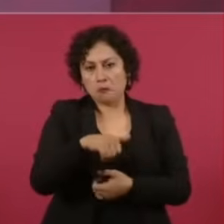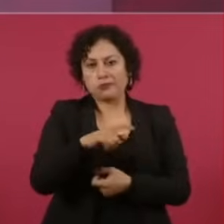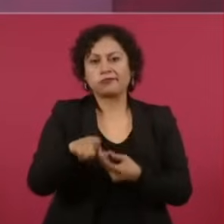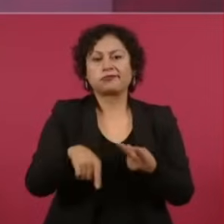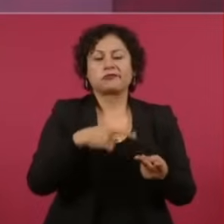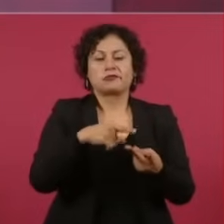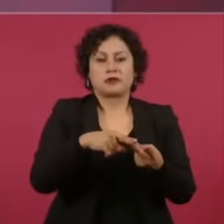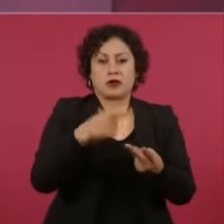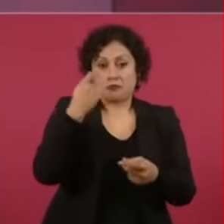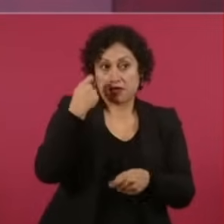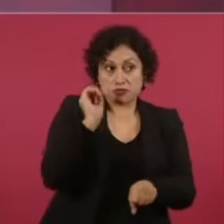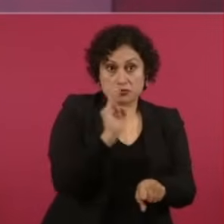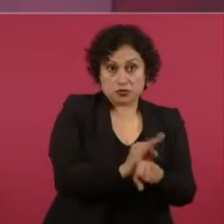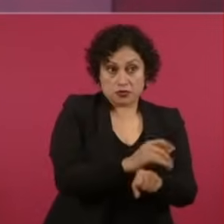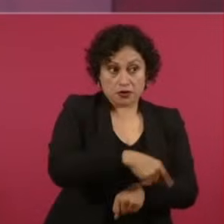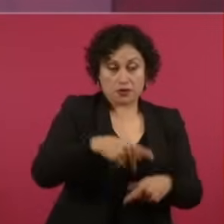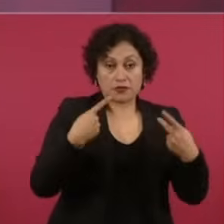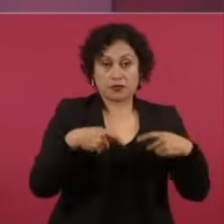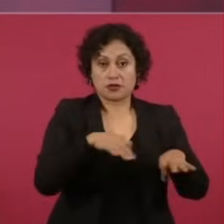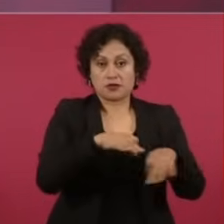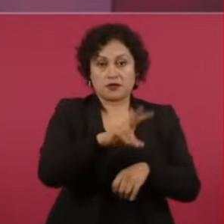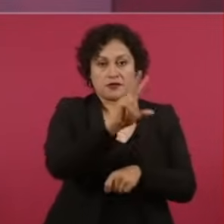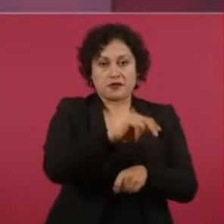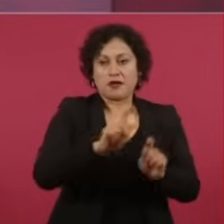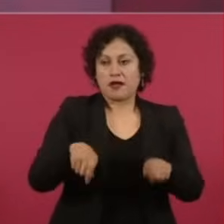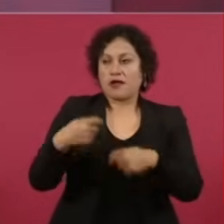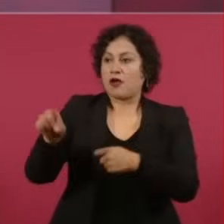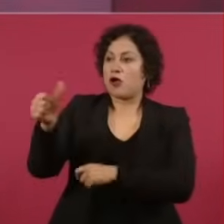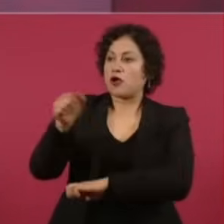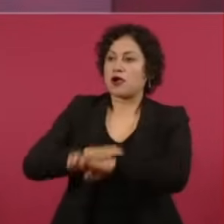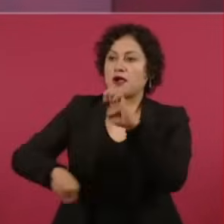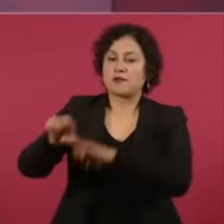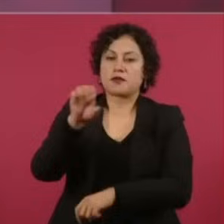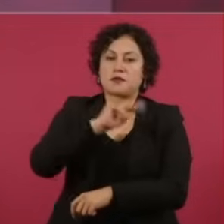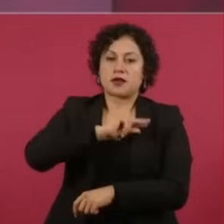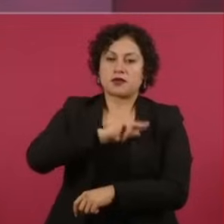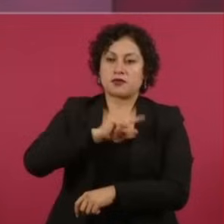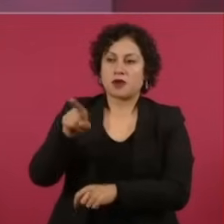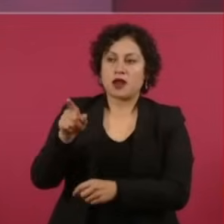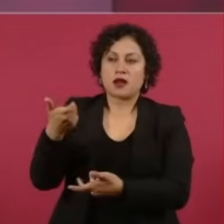seguras a los trabajadores, privatizar las pensiones.